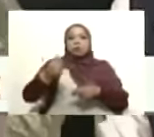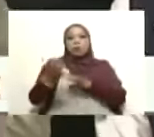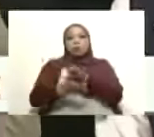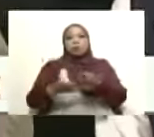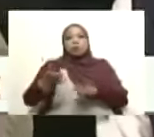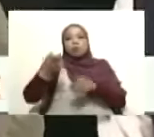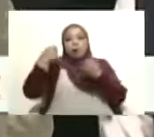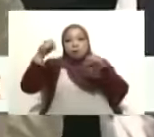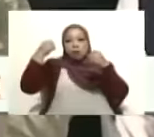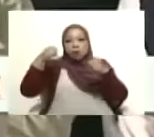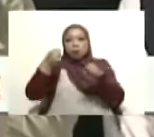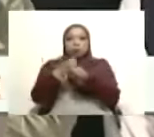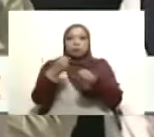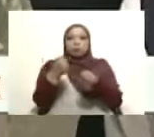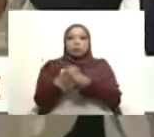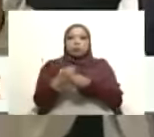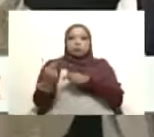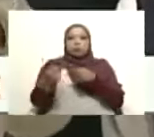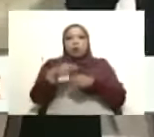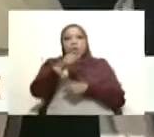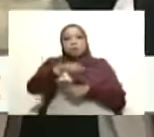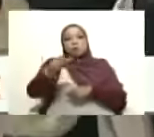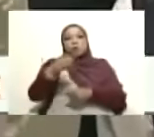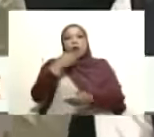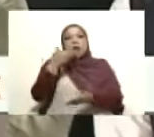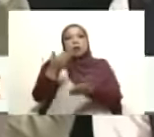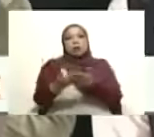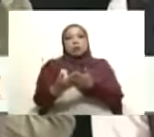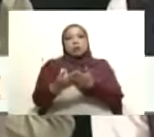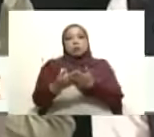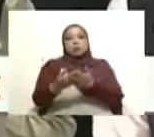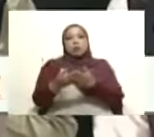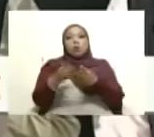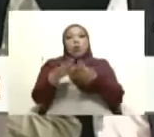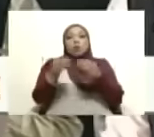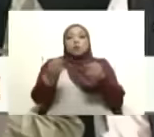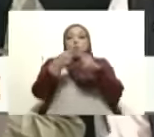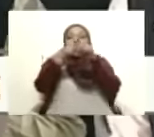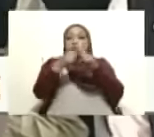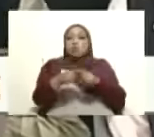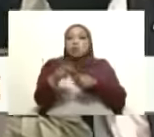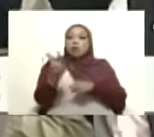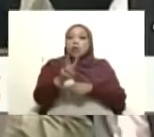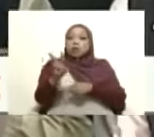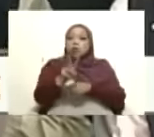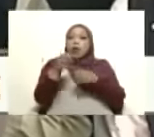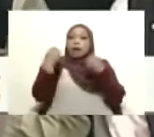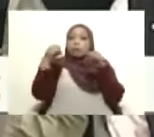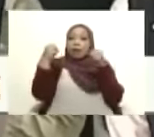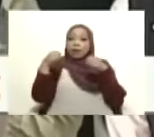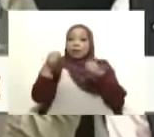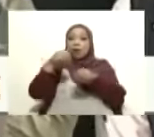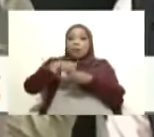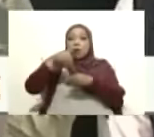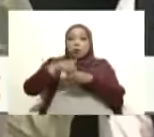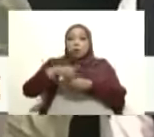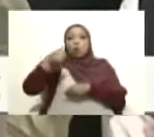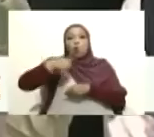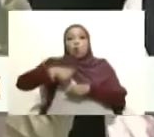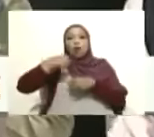simulacro en Venezuela. Gracias a ustedes, venezolanos y venezolanas, que han salido